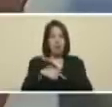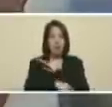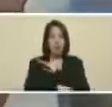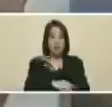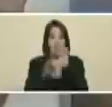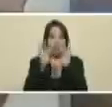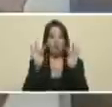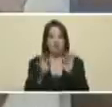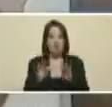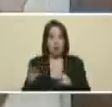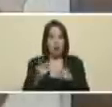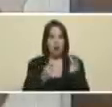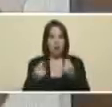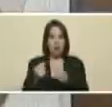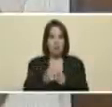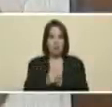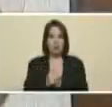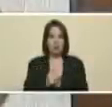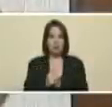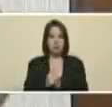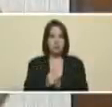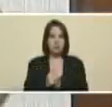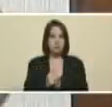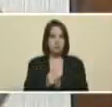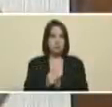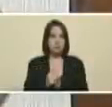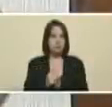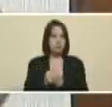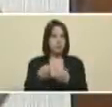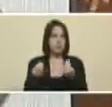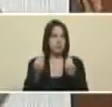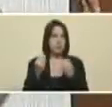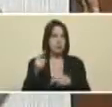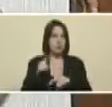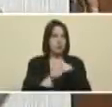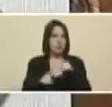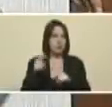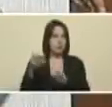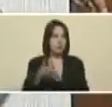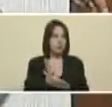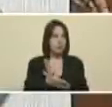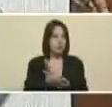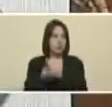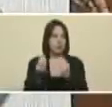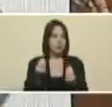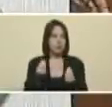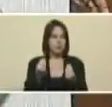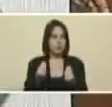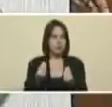el modelo de dominación rentista petrolera, el entreguismo con que la burguesía